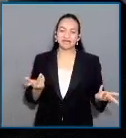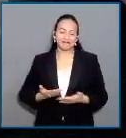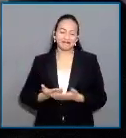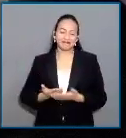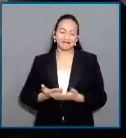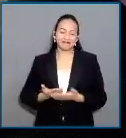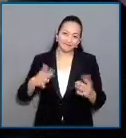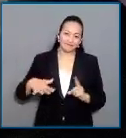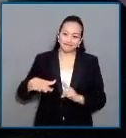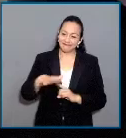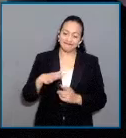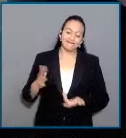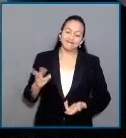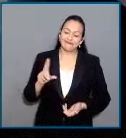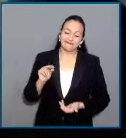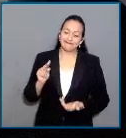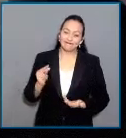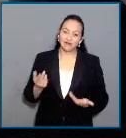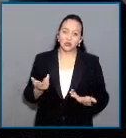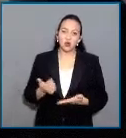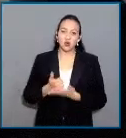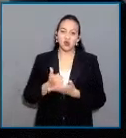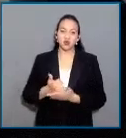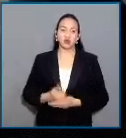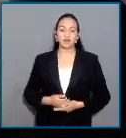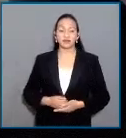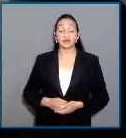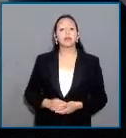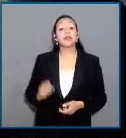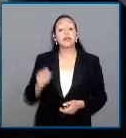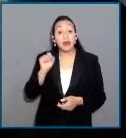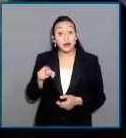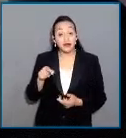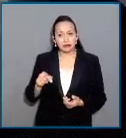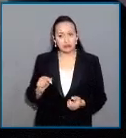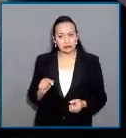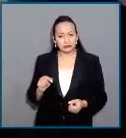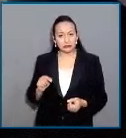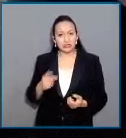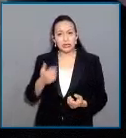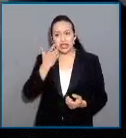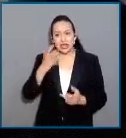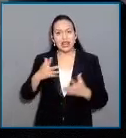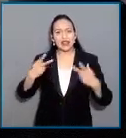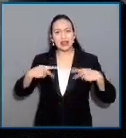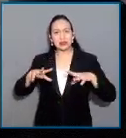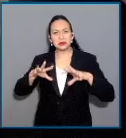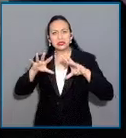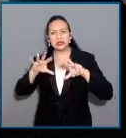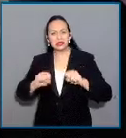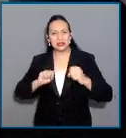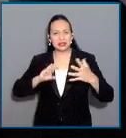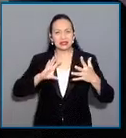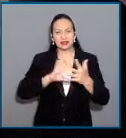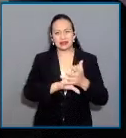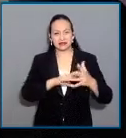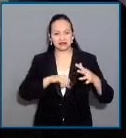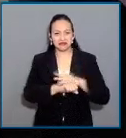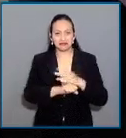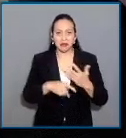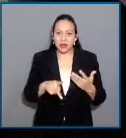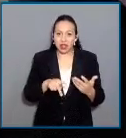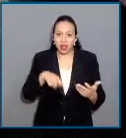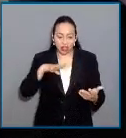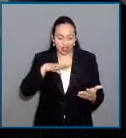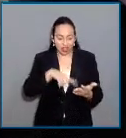aspectos. Que además se acompaña con prisión preventiva oficiosa en desacato abierto a sentencias de la